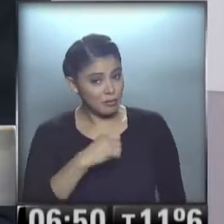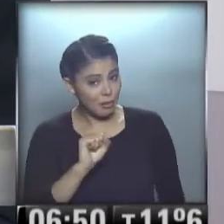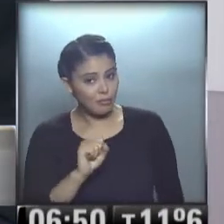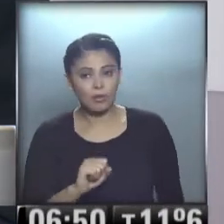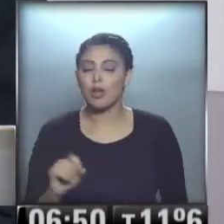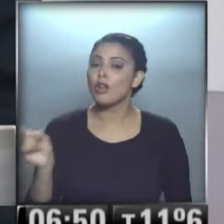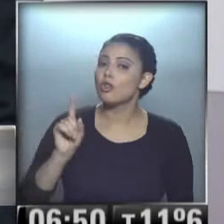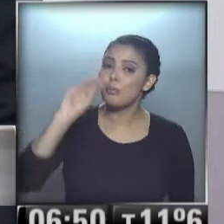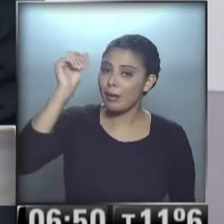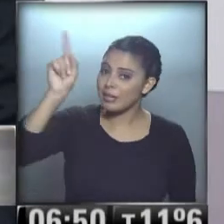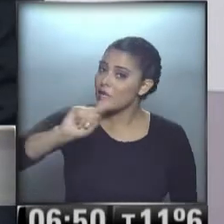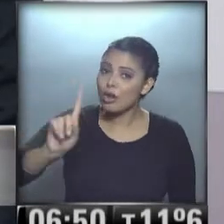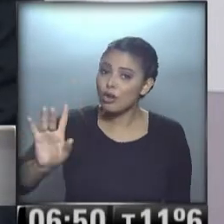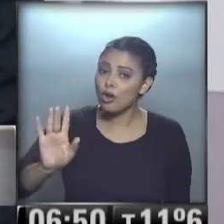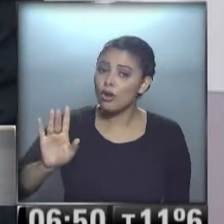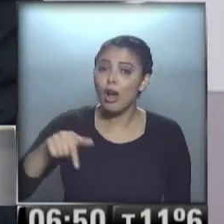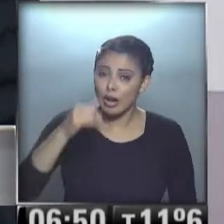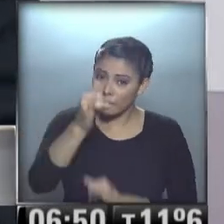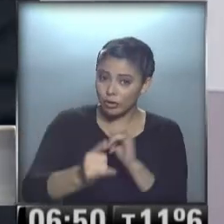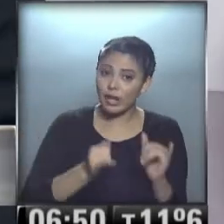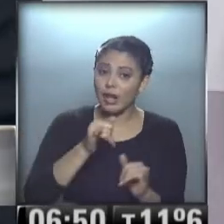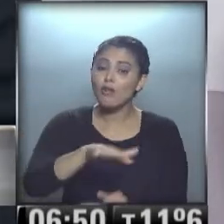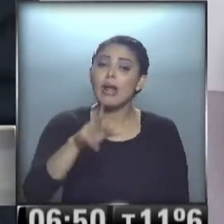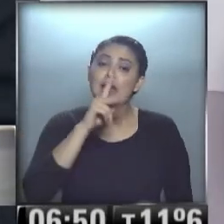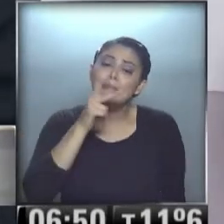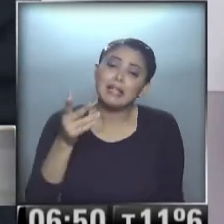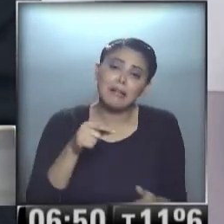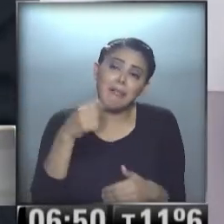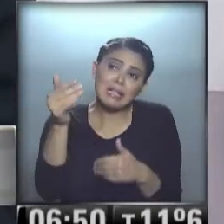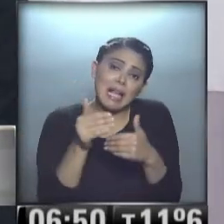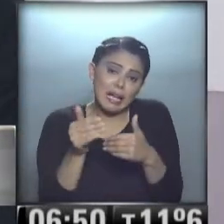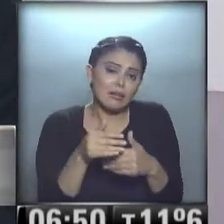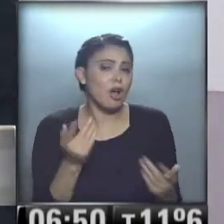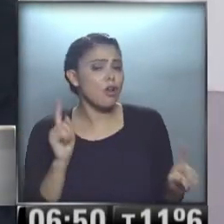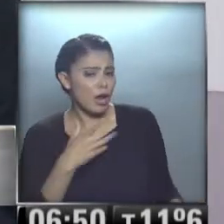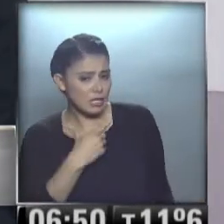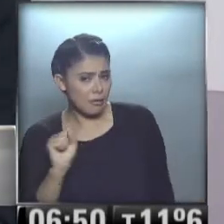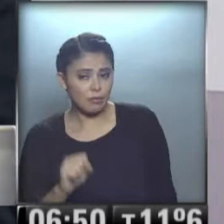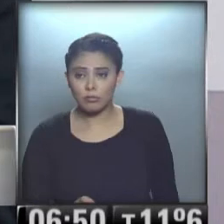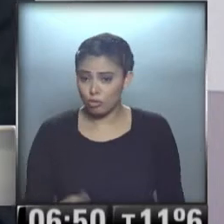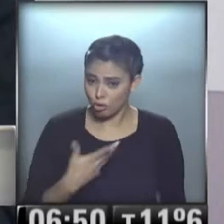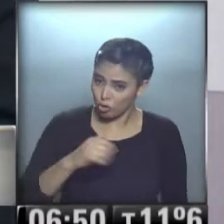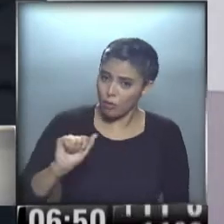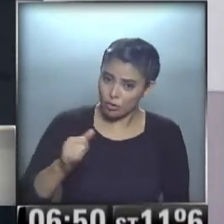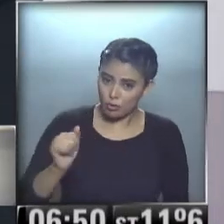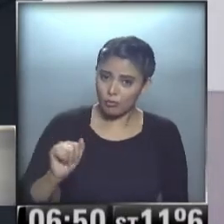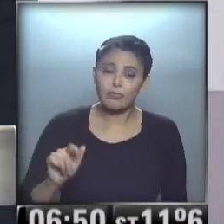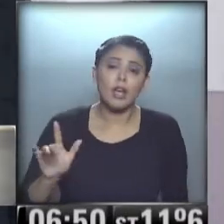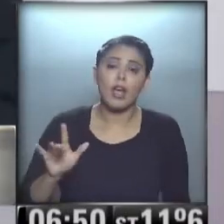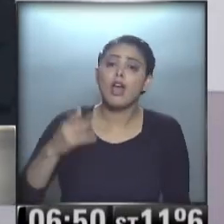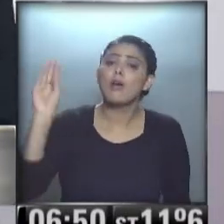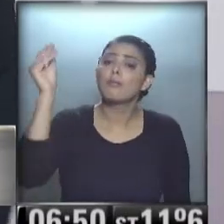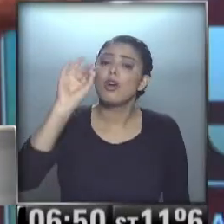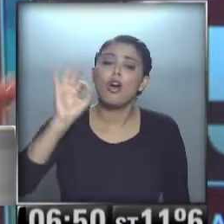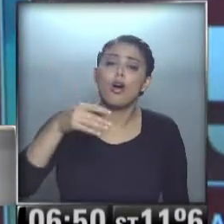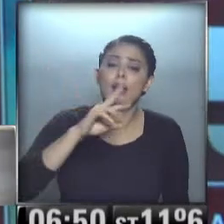Costa do Sahuipe no voy. ¿No me llevas? A donde te voy a contar ahora voy. Ah, a La Plata, un poquito más cerca. Bueno, pero llévame. Te llevo igual, no hay ningún problema. De, o de Costa del Sauvipe.